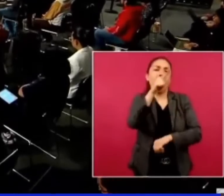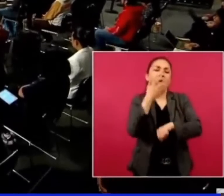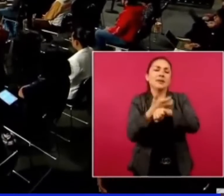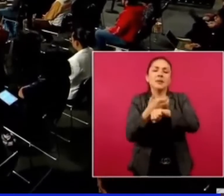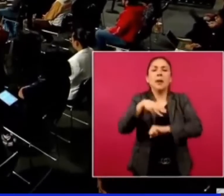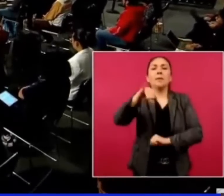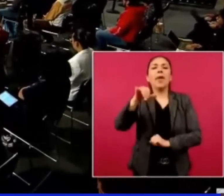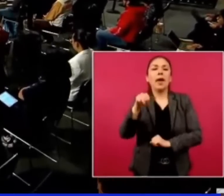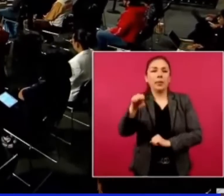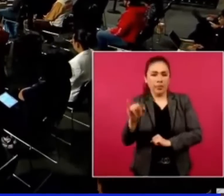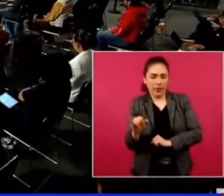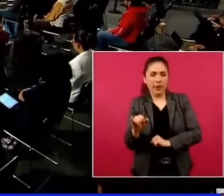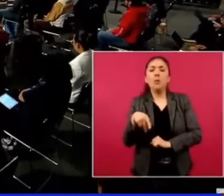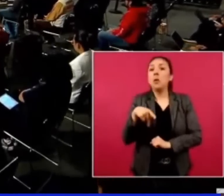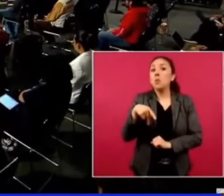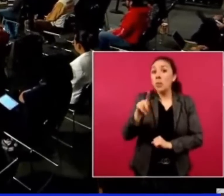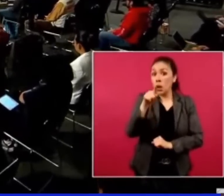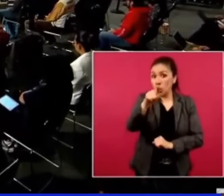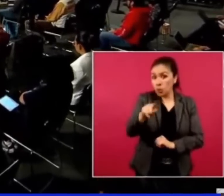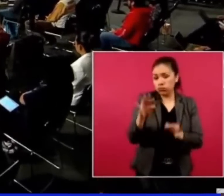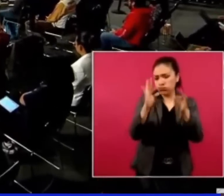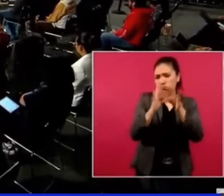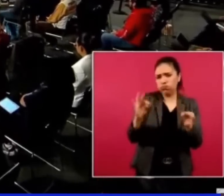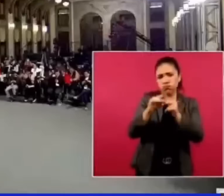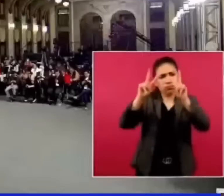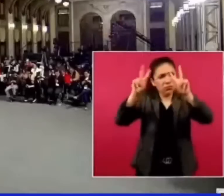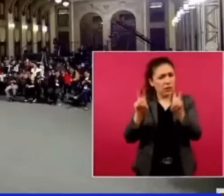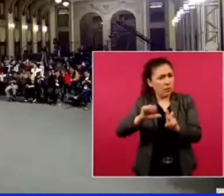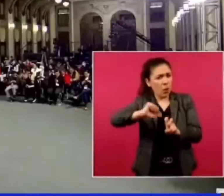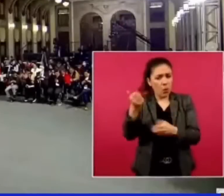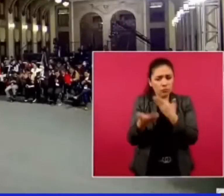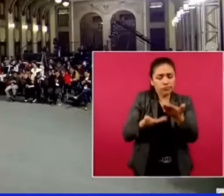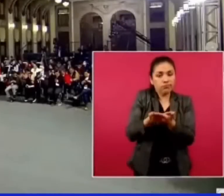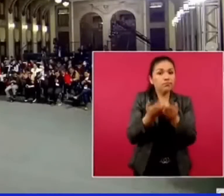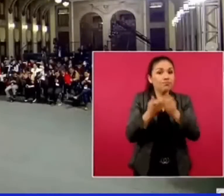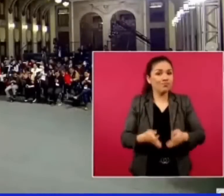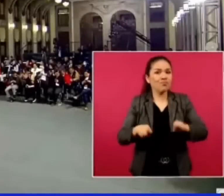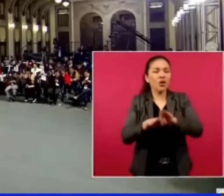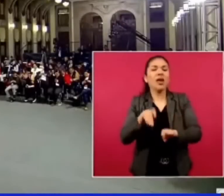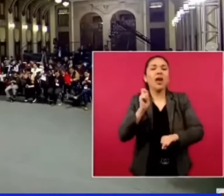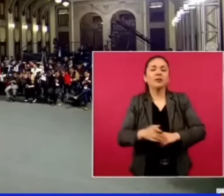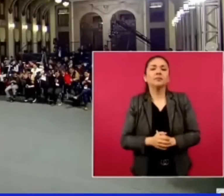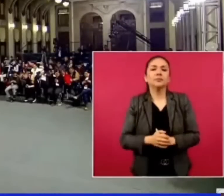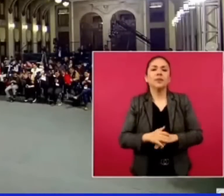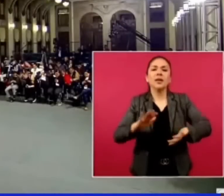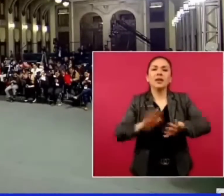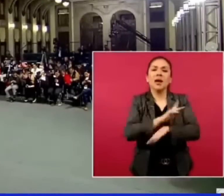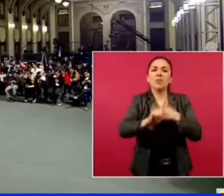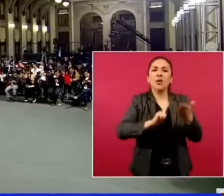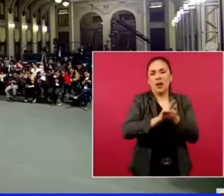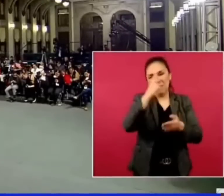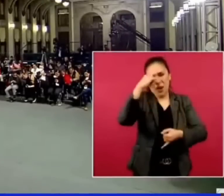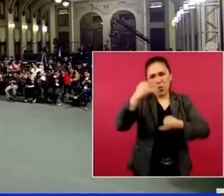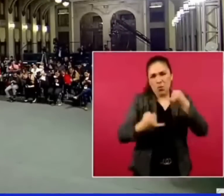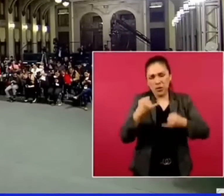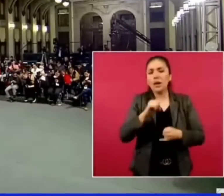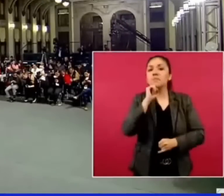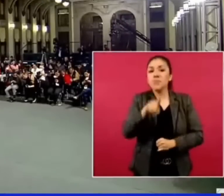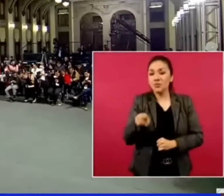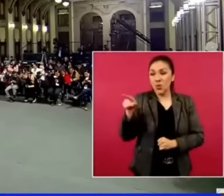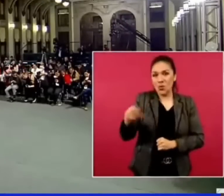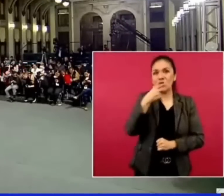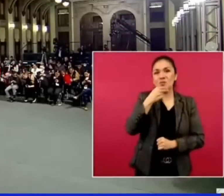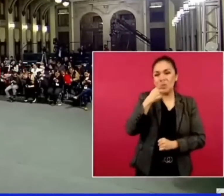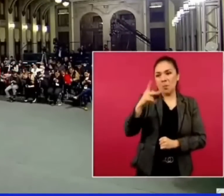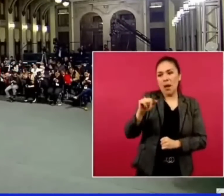Unidos, pero usted puso en la mesa un tema muy importante, que es la reforma al Poder Judicial. También obviamente Pablo Gómez lo pidió